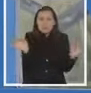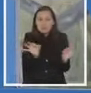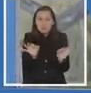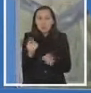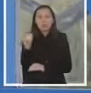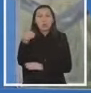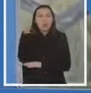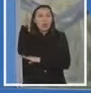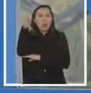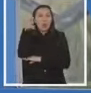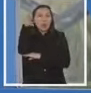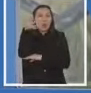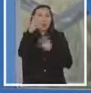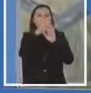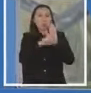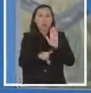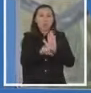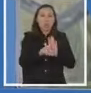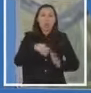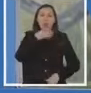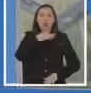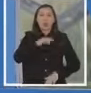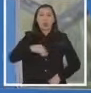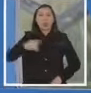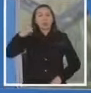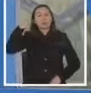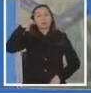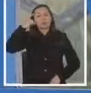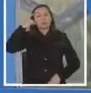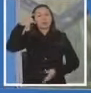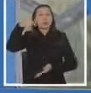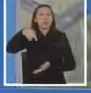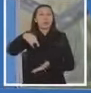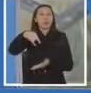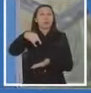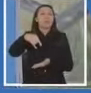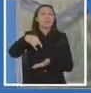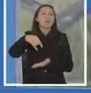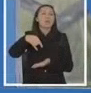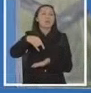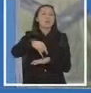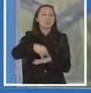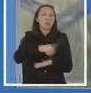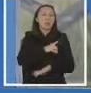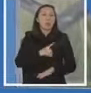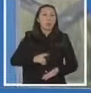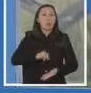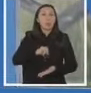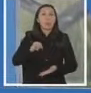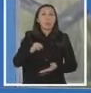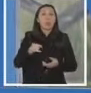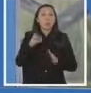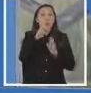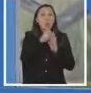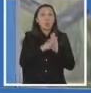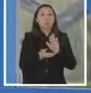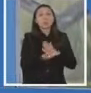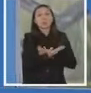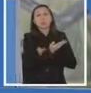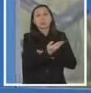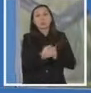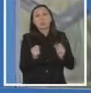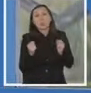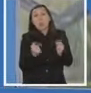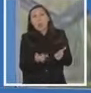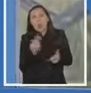con la presentación del proyecto de ley en el pensador de la Cámara de Diputados y después que el proyecto siguiera su suerte, para tener